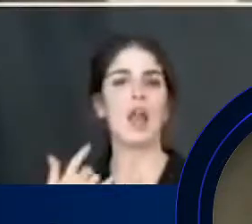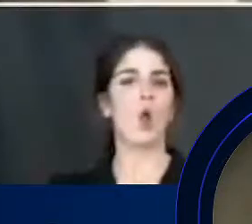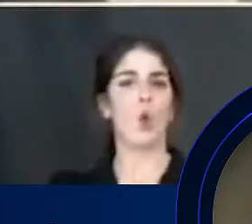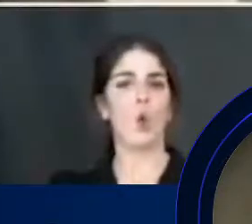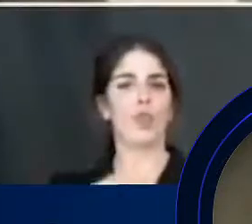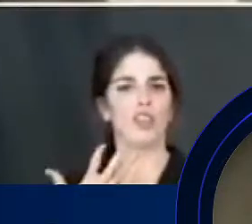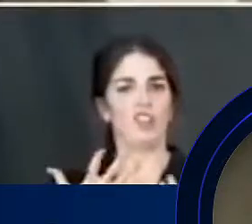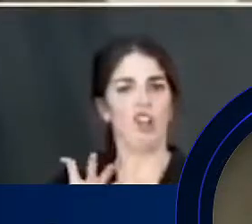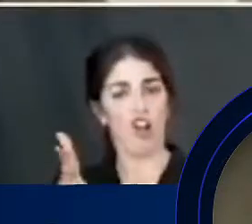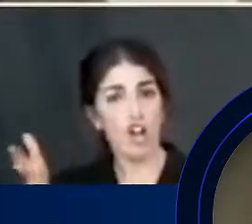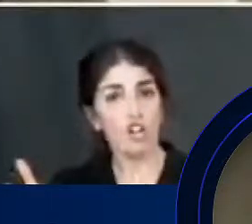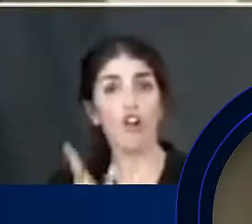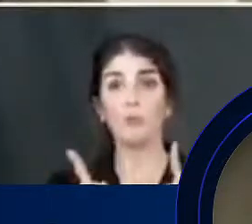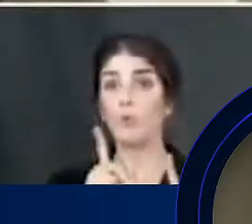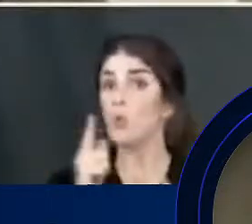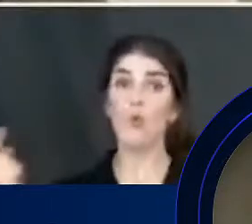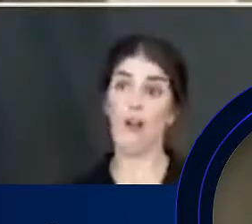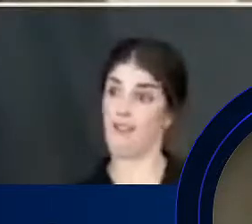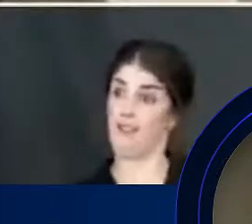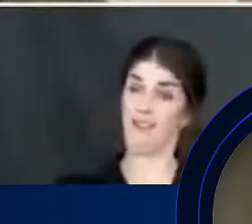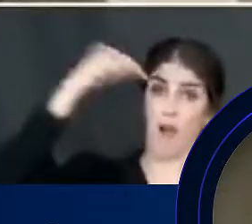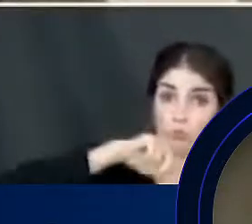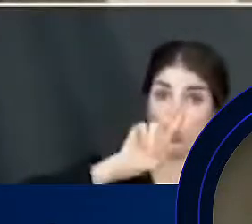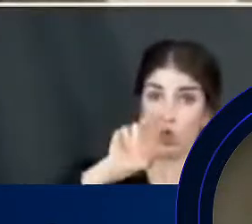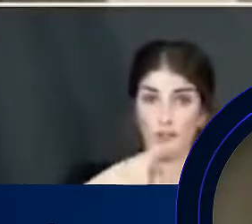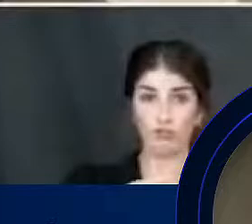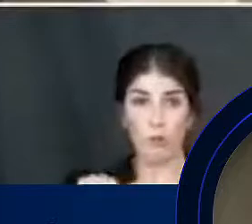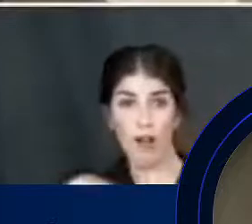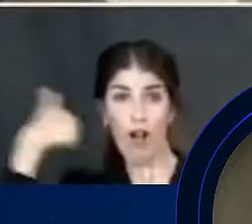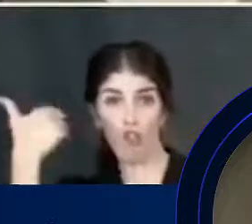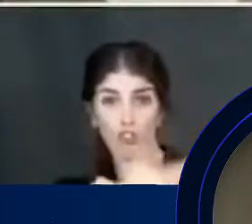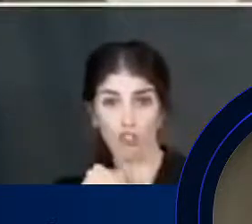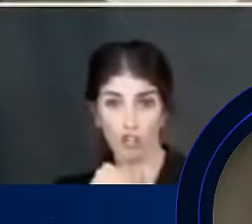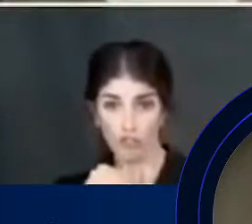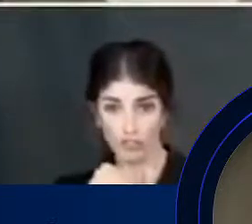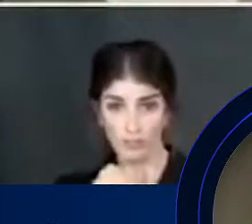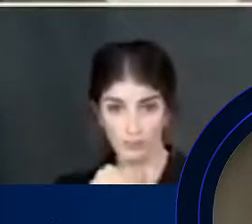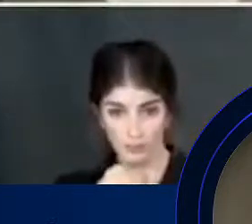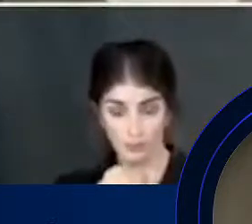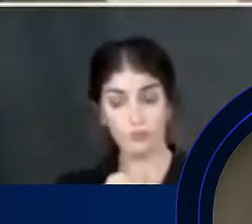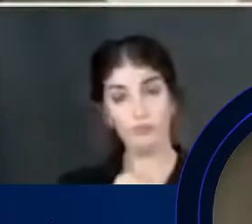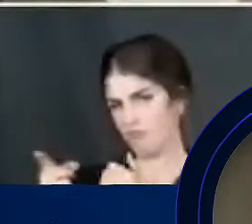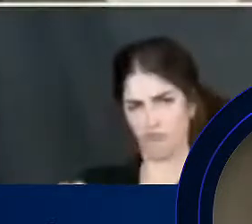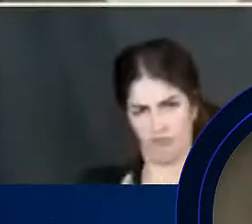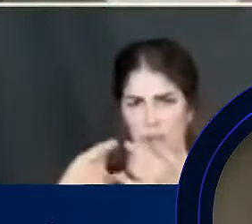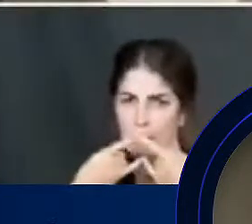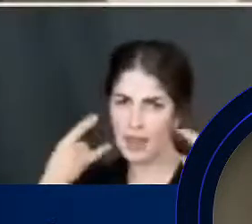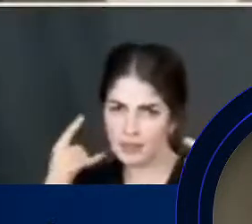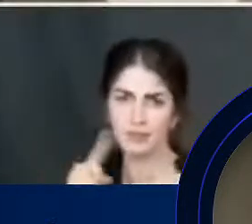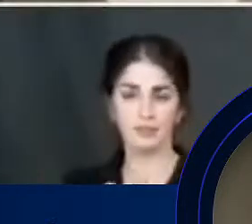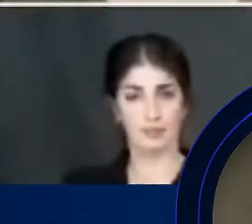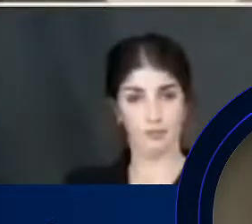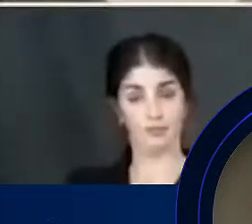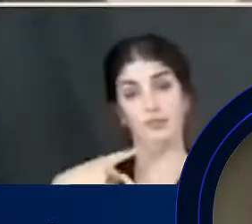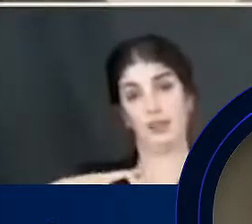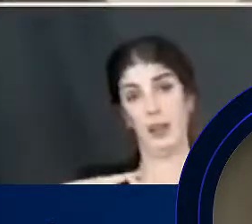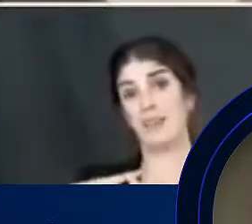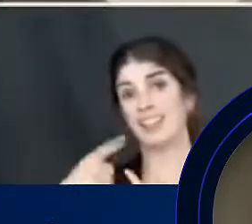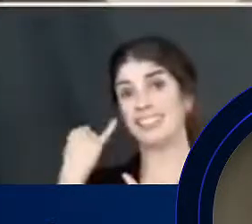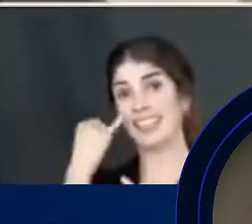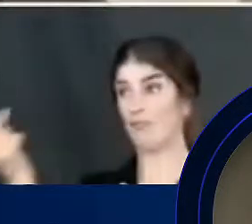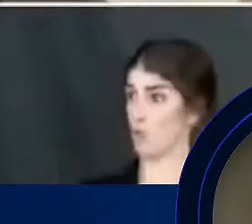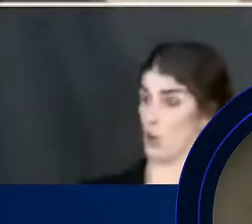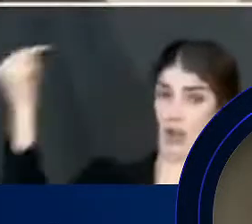población, que es lo que se requiere para lograr una inmunidad de comunidad, ¿no? Entonces, hasta